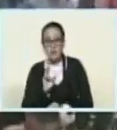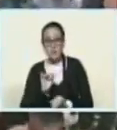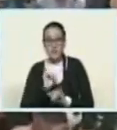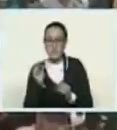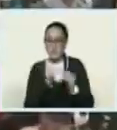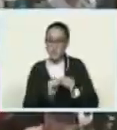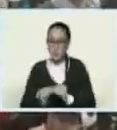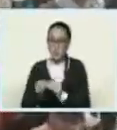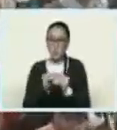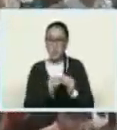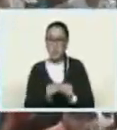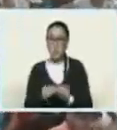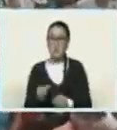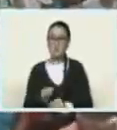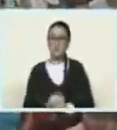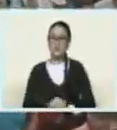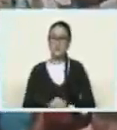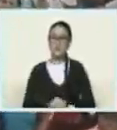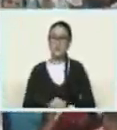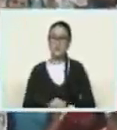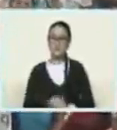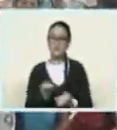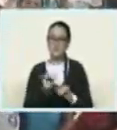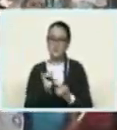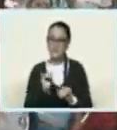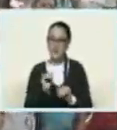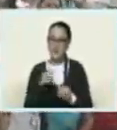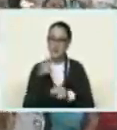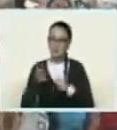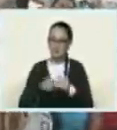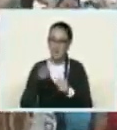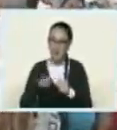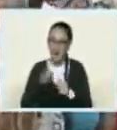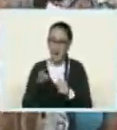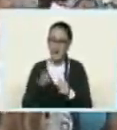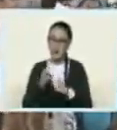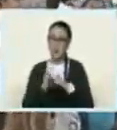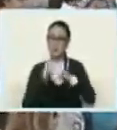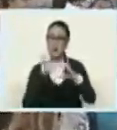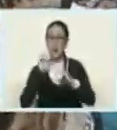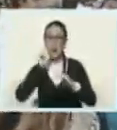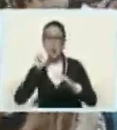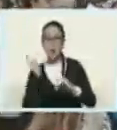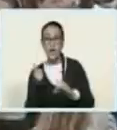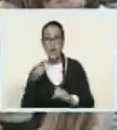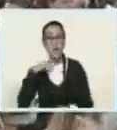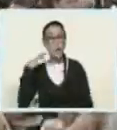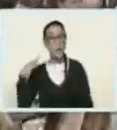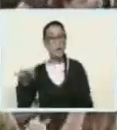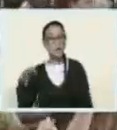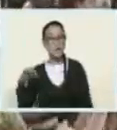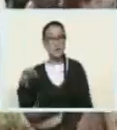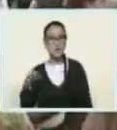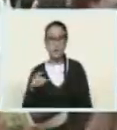potable, para culminar el tren y el metro que llega a Guarenas, Guatire,